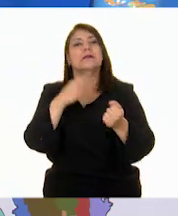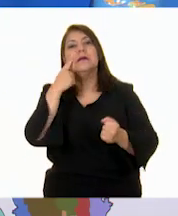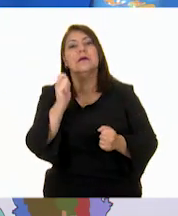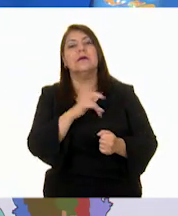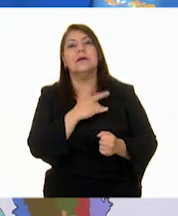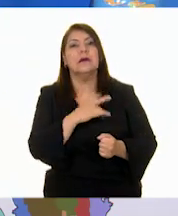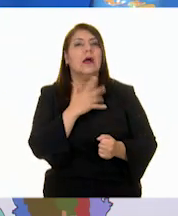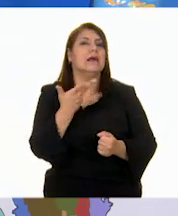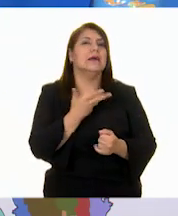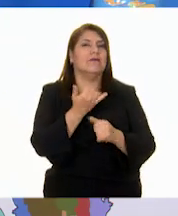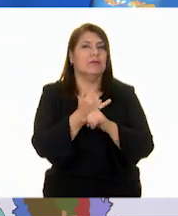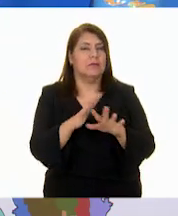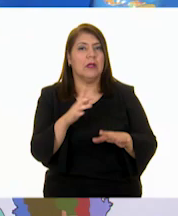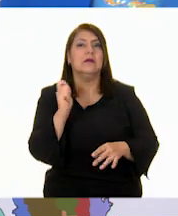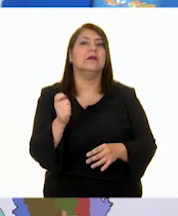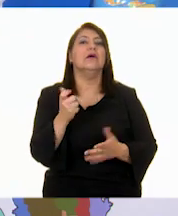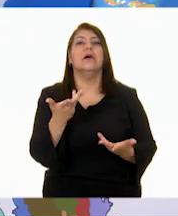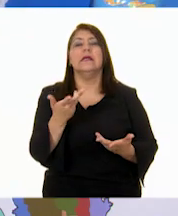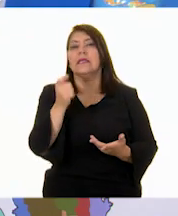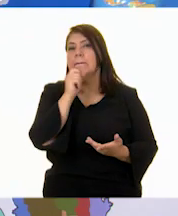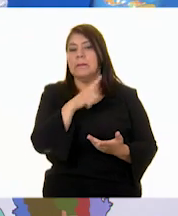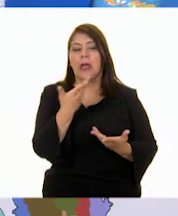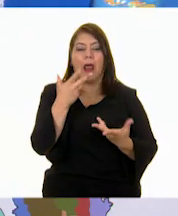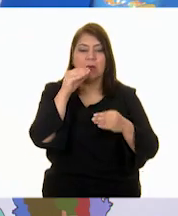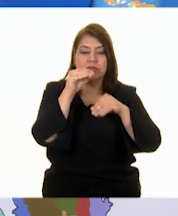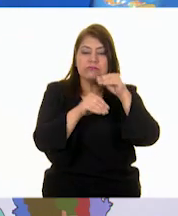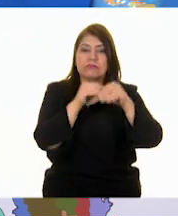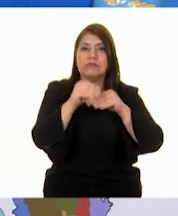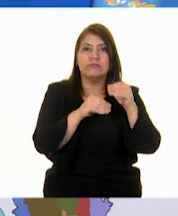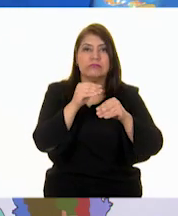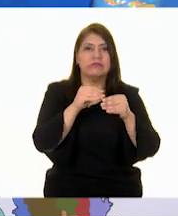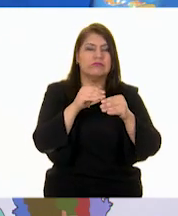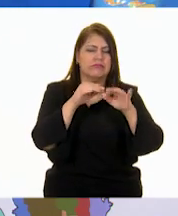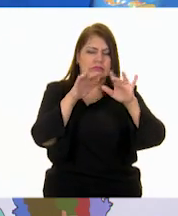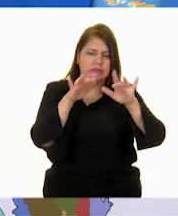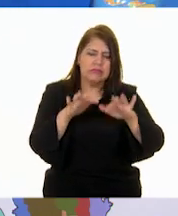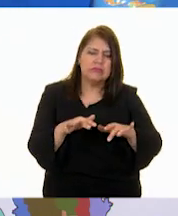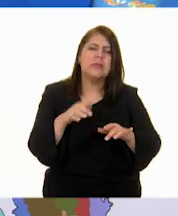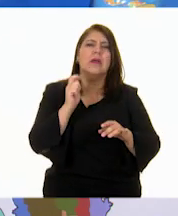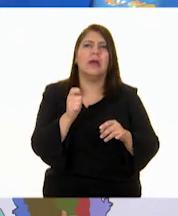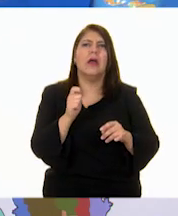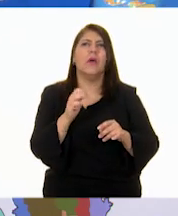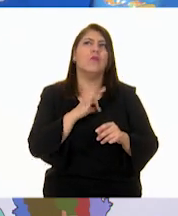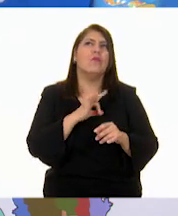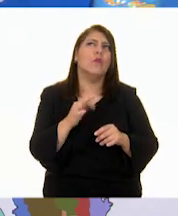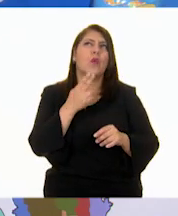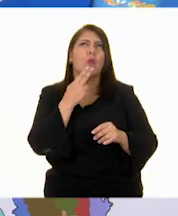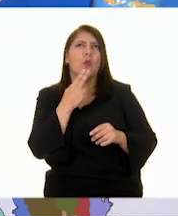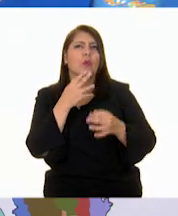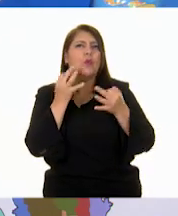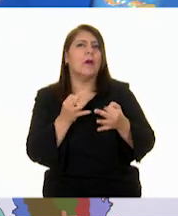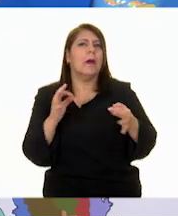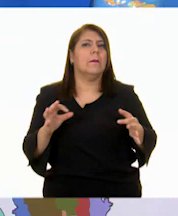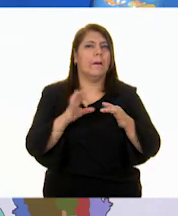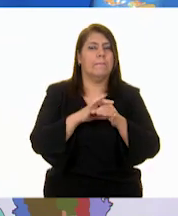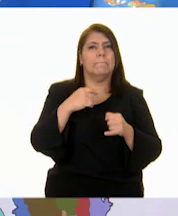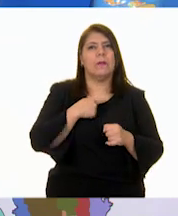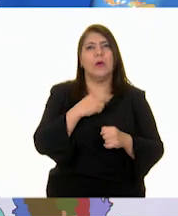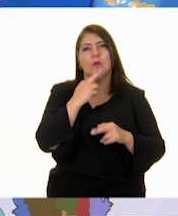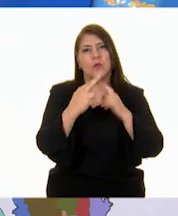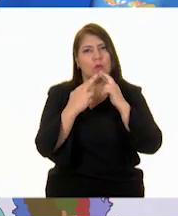Por ejemplo, al elaborar su reporte, incluyan los recursos que sean más adecuados para presentar sus resultados,